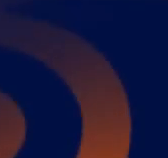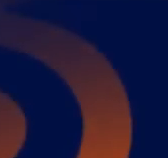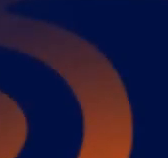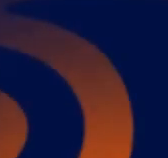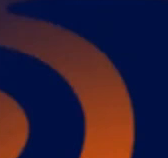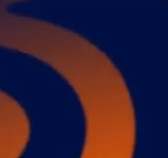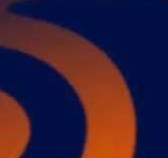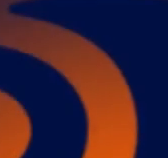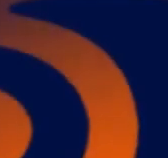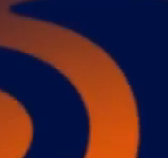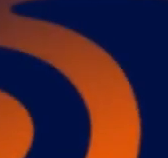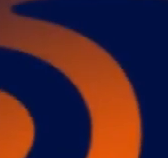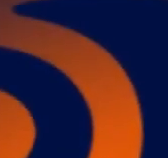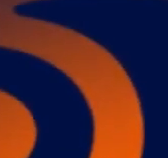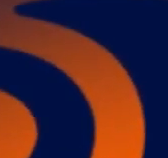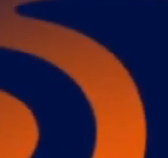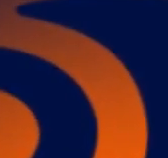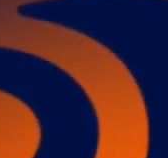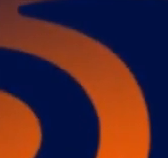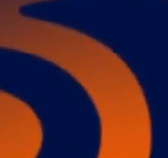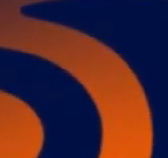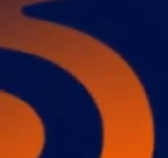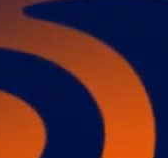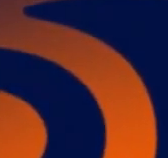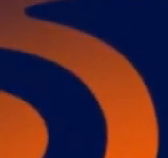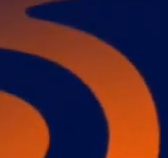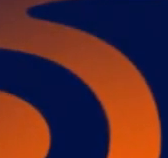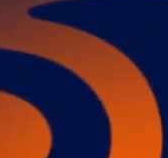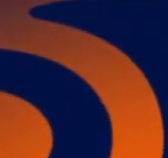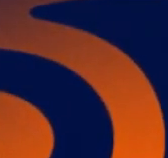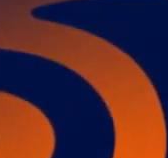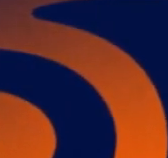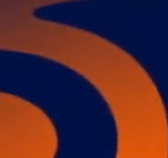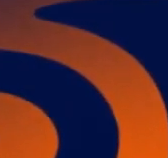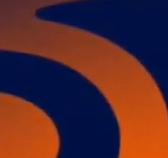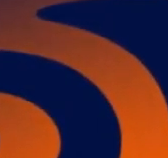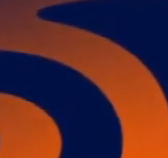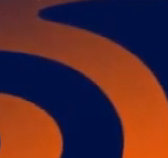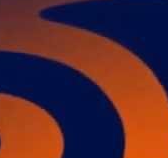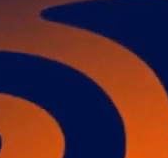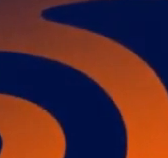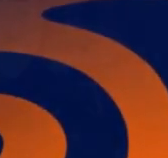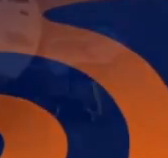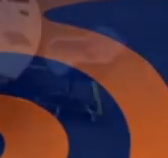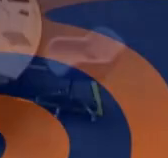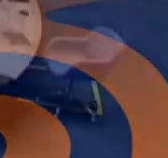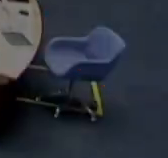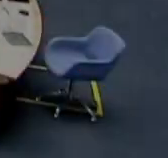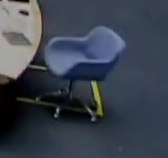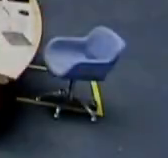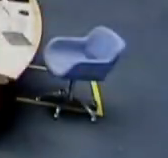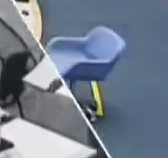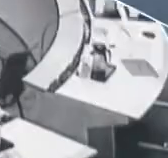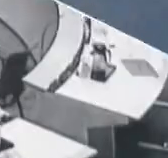Estás viendo RTVC Noticias, emisión mediodía.